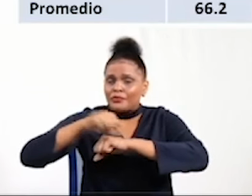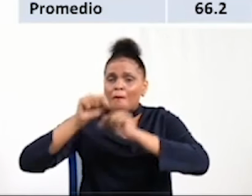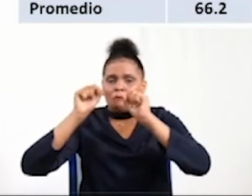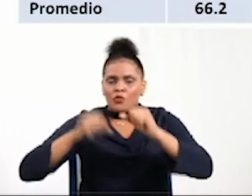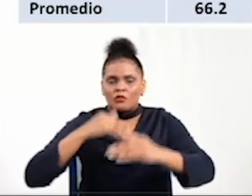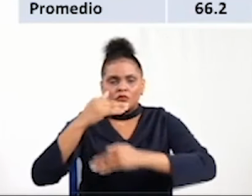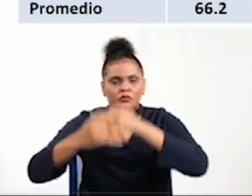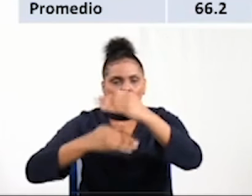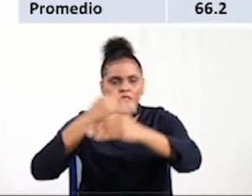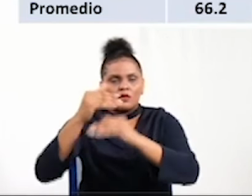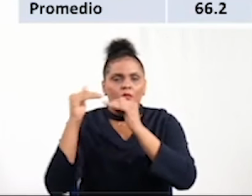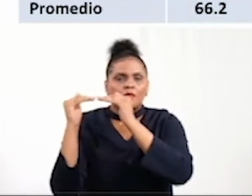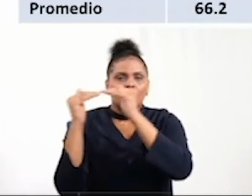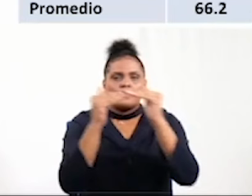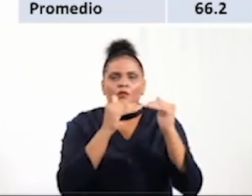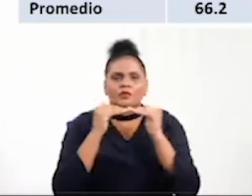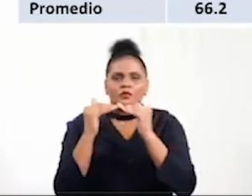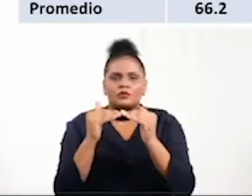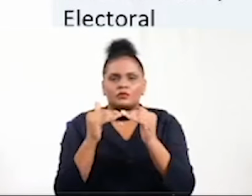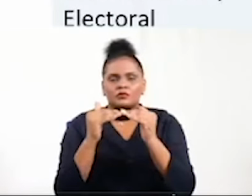avanzar hacia la paridad